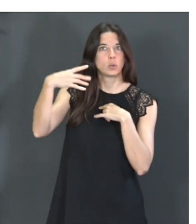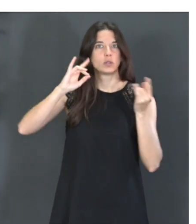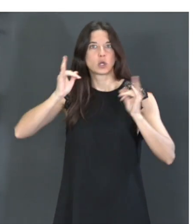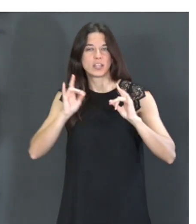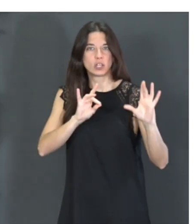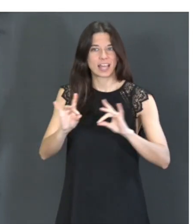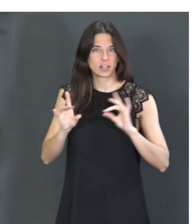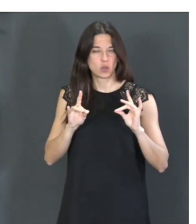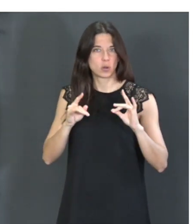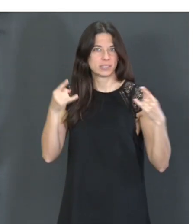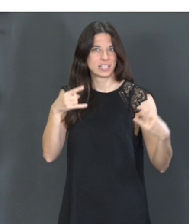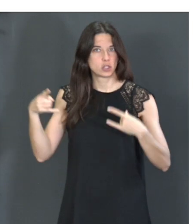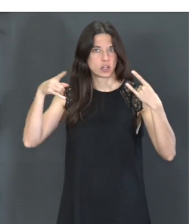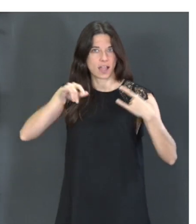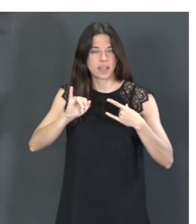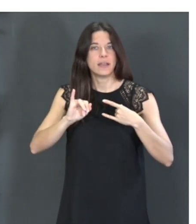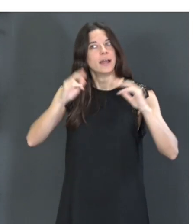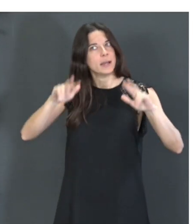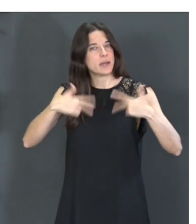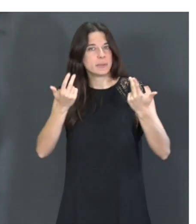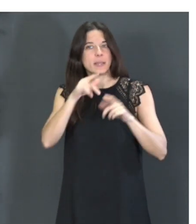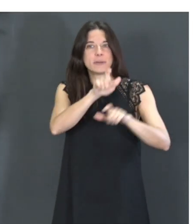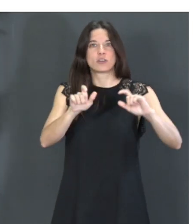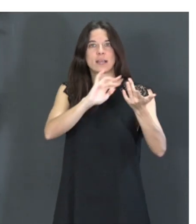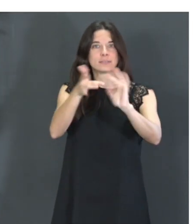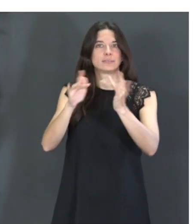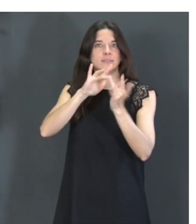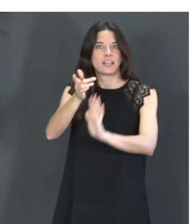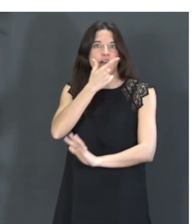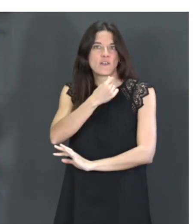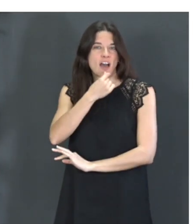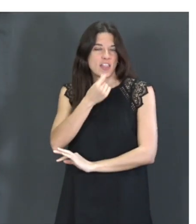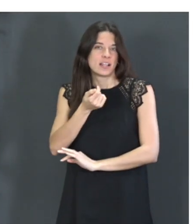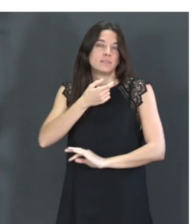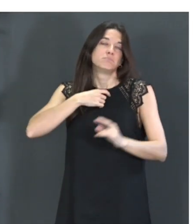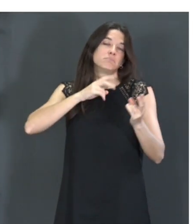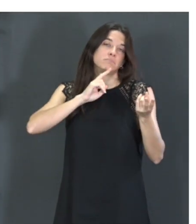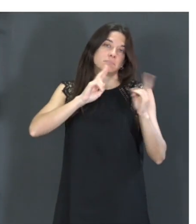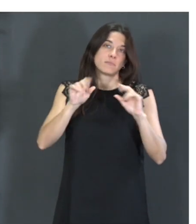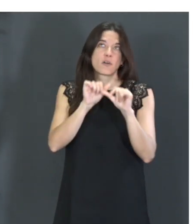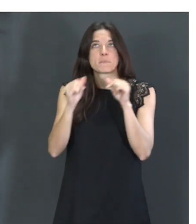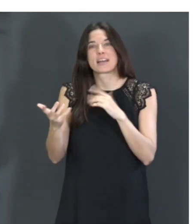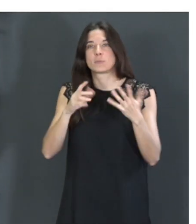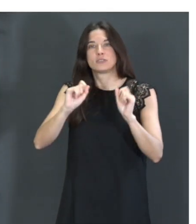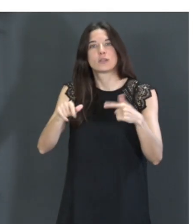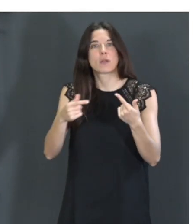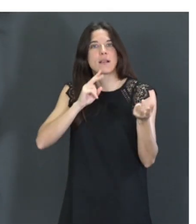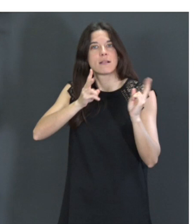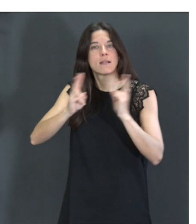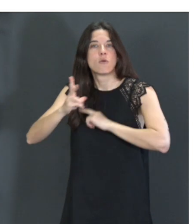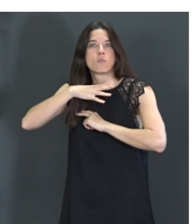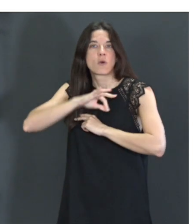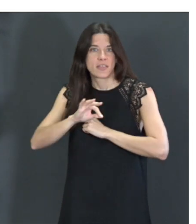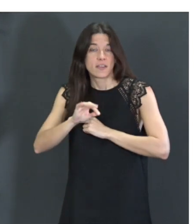tacto, que le permiten interactuar con las personas y responder de una forma más o menos natural, de alguna